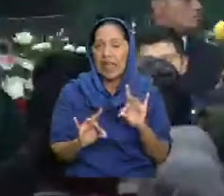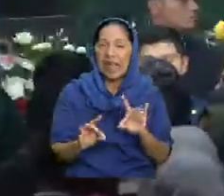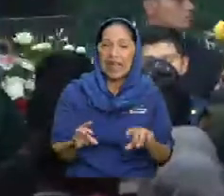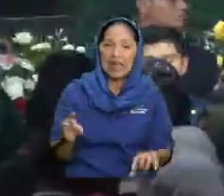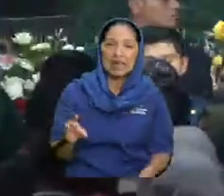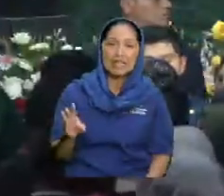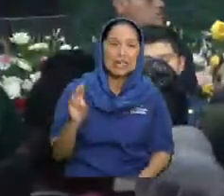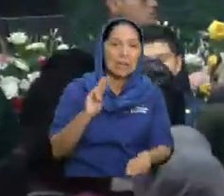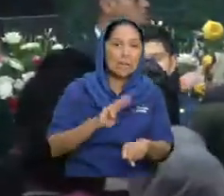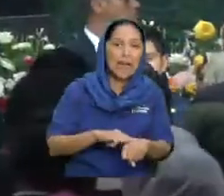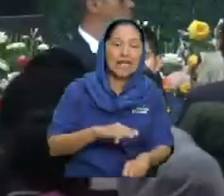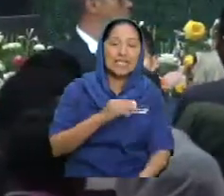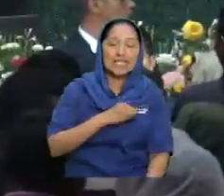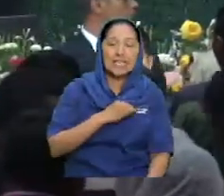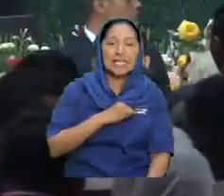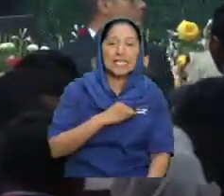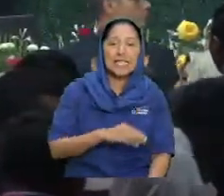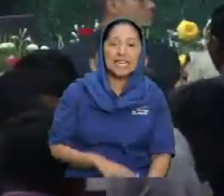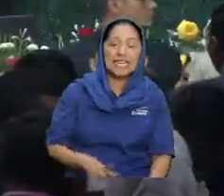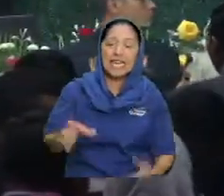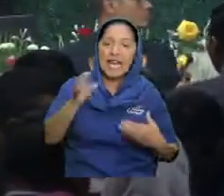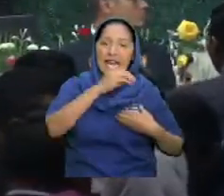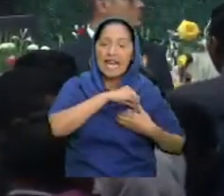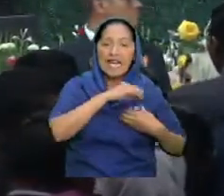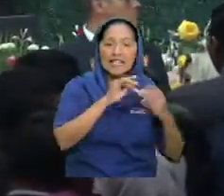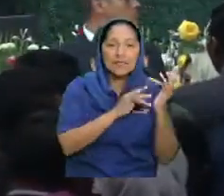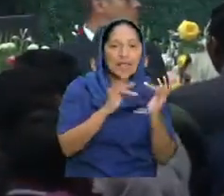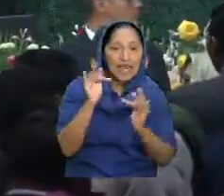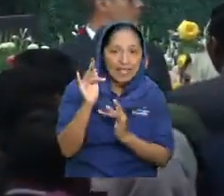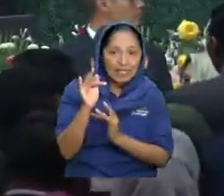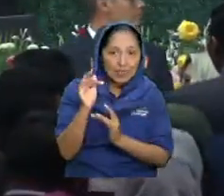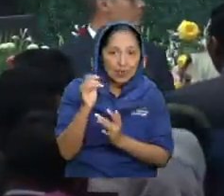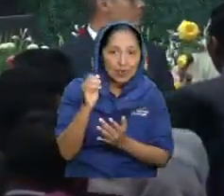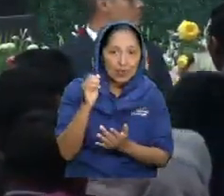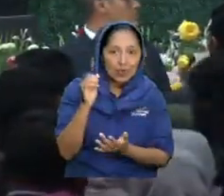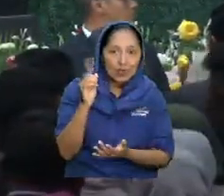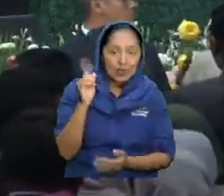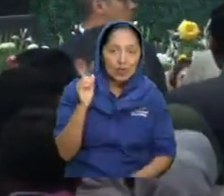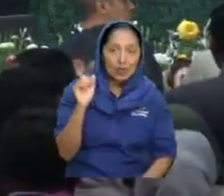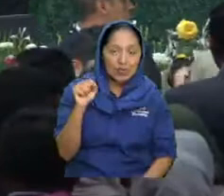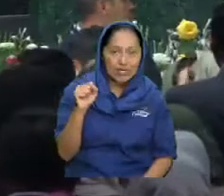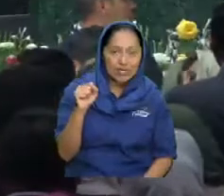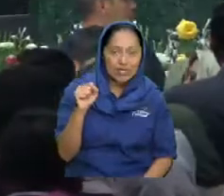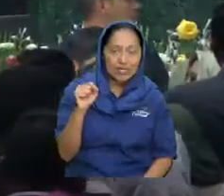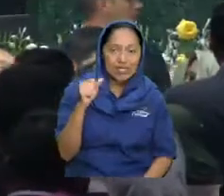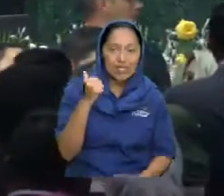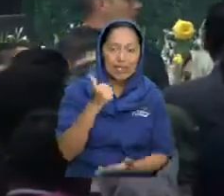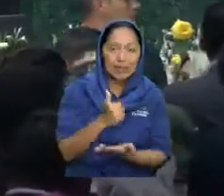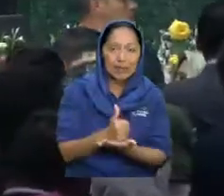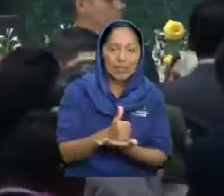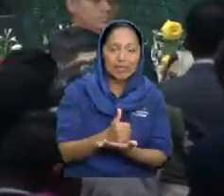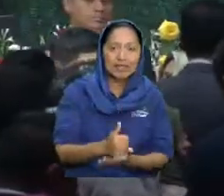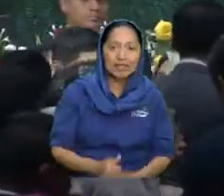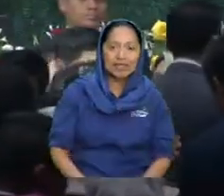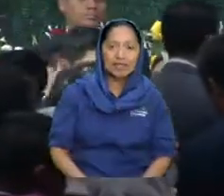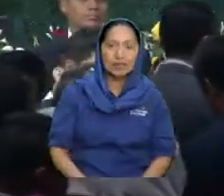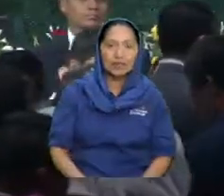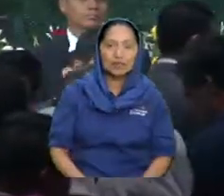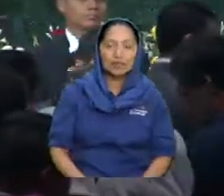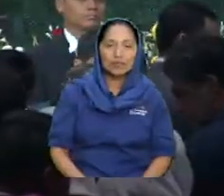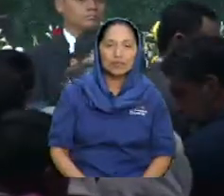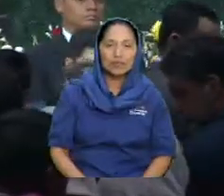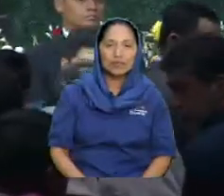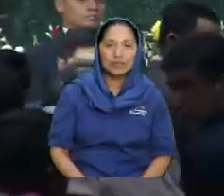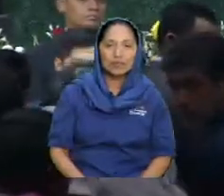Jesús, yo oigo que alguien está aplaudiendo por ahí, supongo que alguien, pero no lo logro ver. Así que si el servidor que lo está acompañando